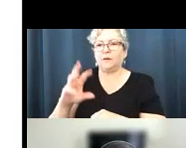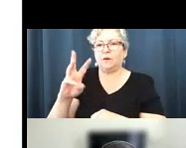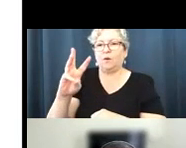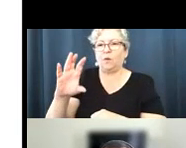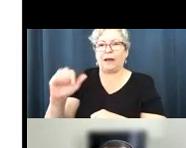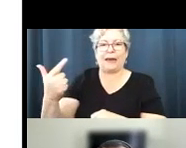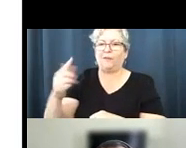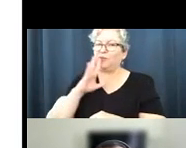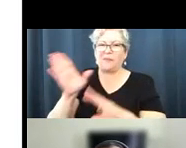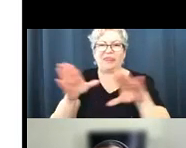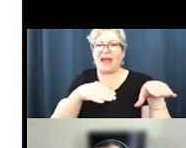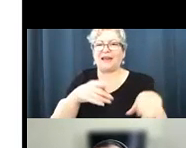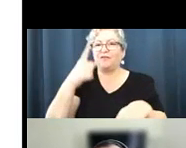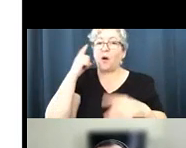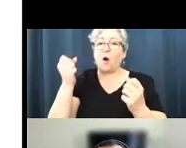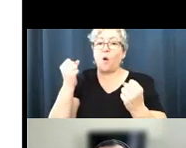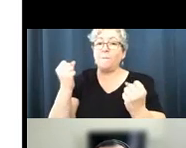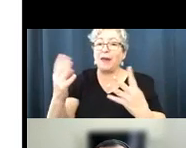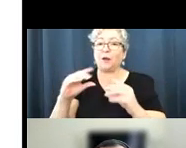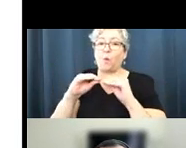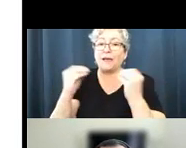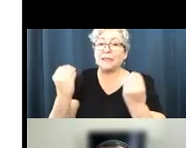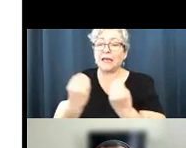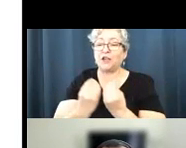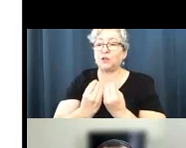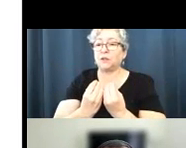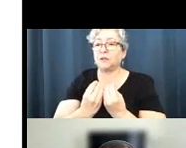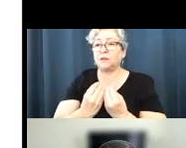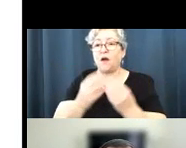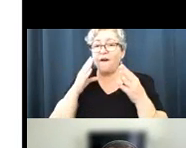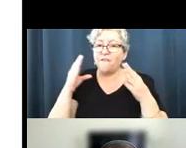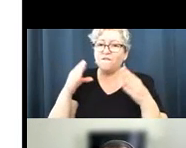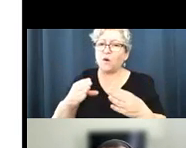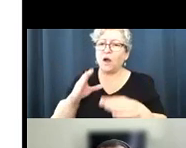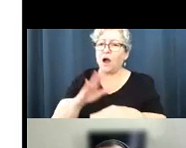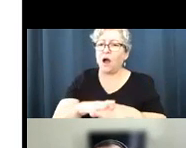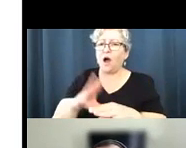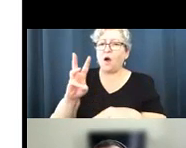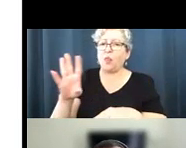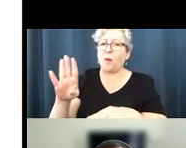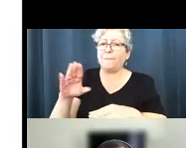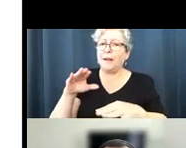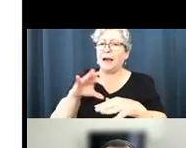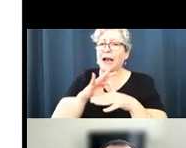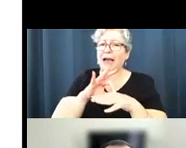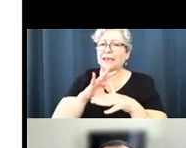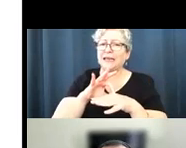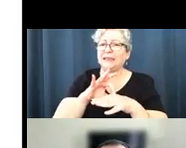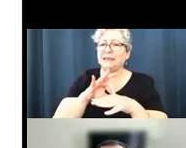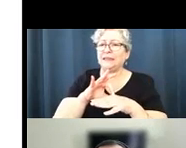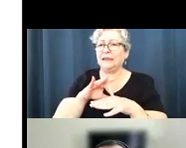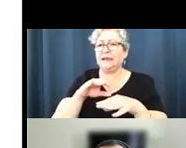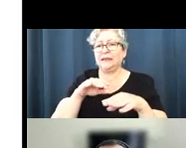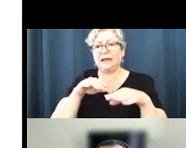el uso del usuario exitoso, poder lograr un uso